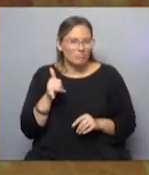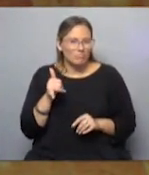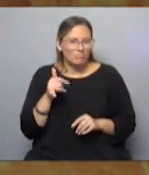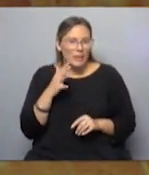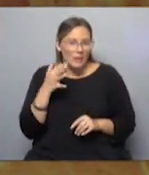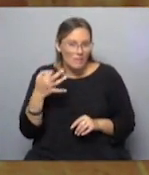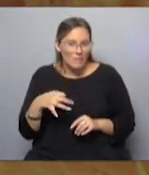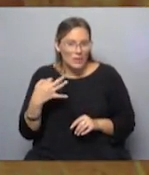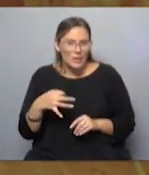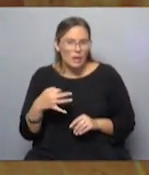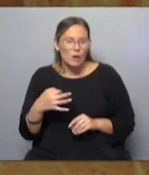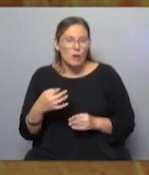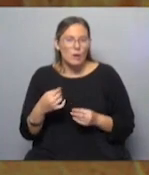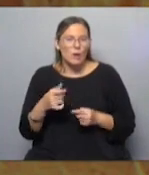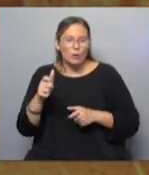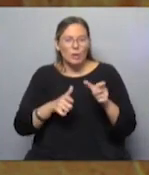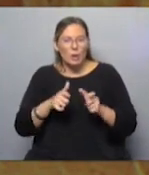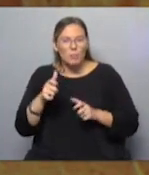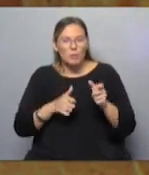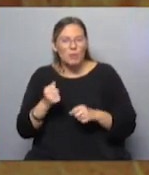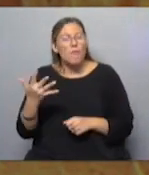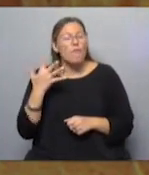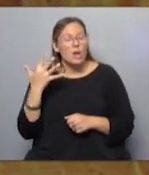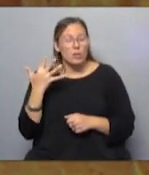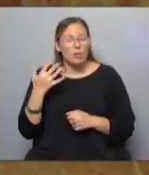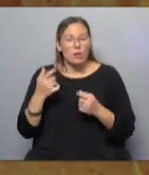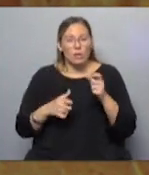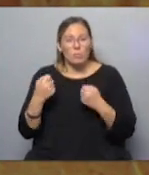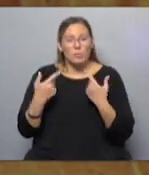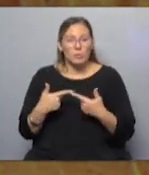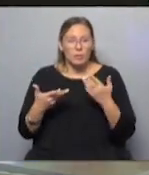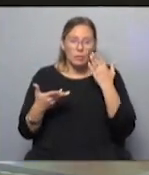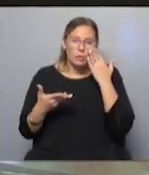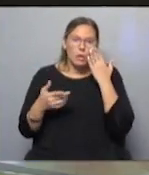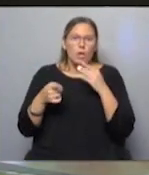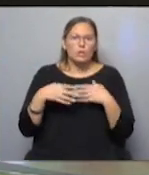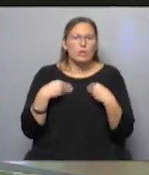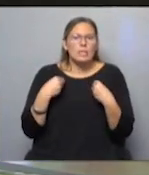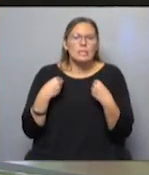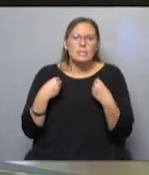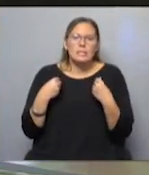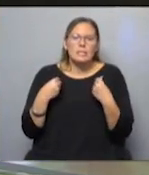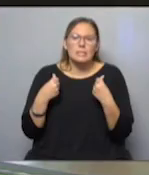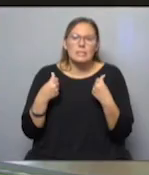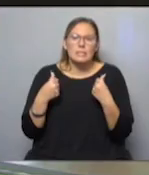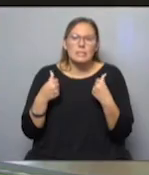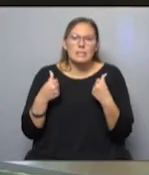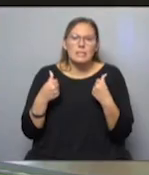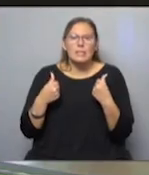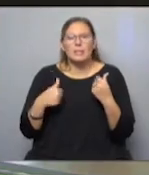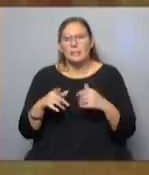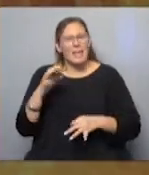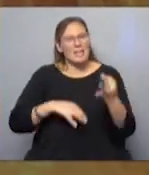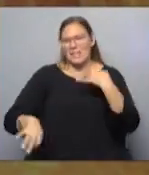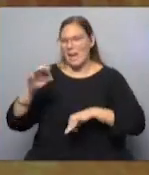es mucho lo que nos da la gente hay que valorarlo mucho mucho donde te sentimos en el teatro